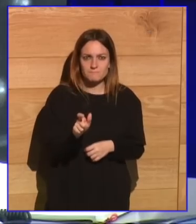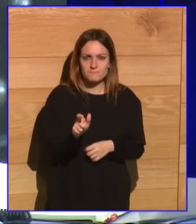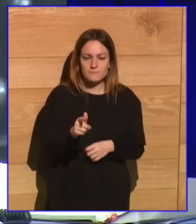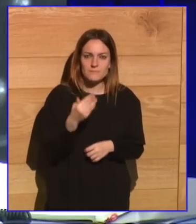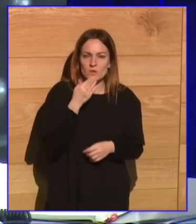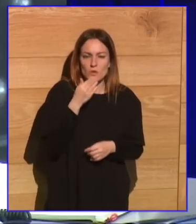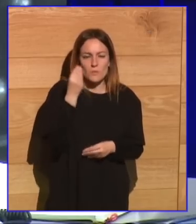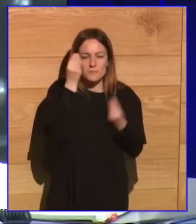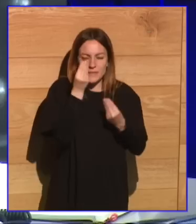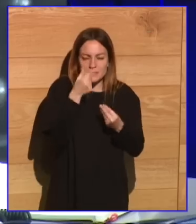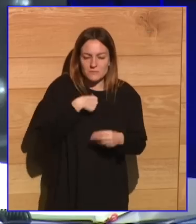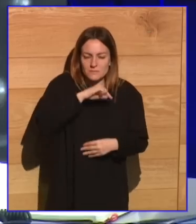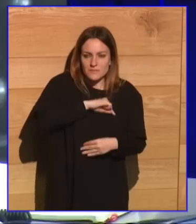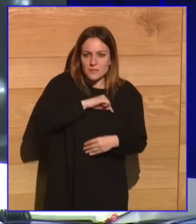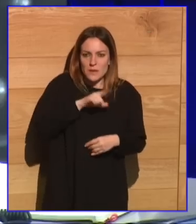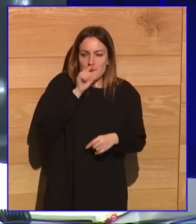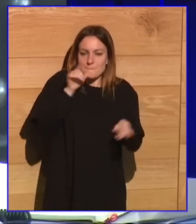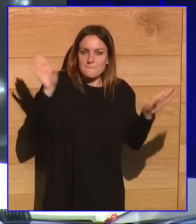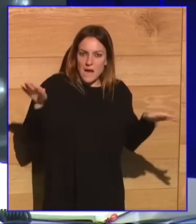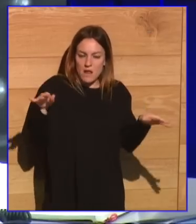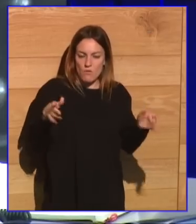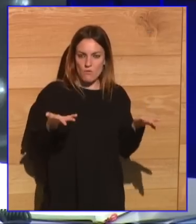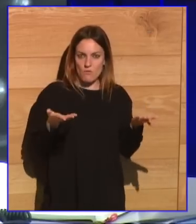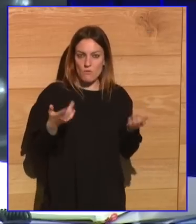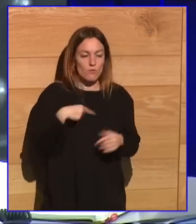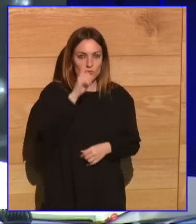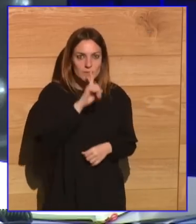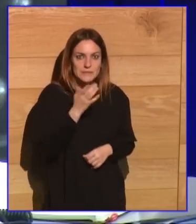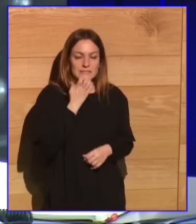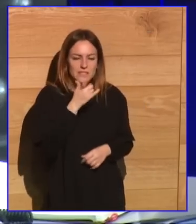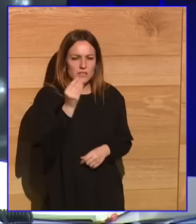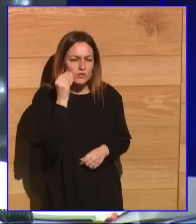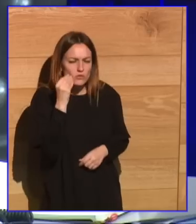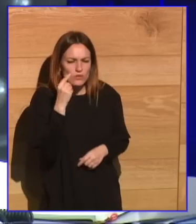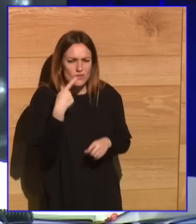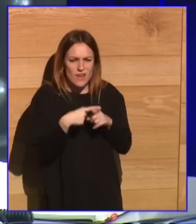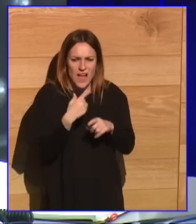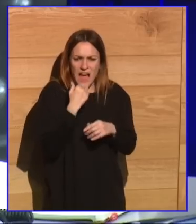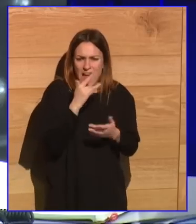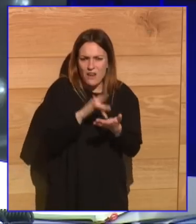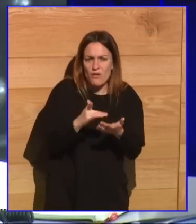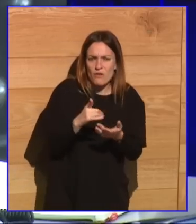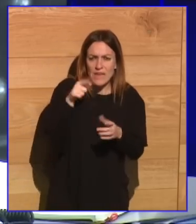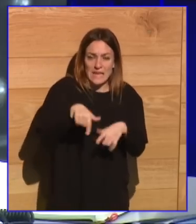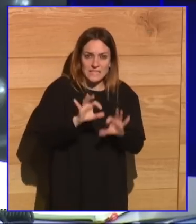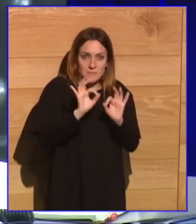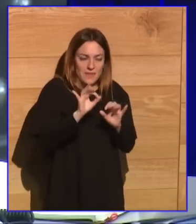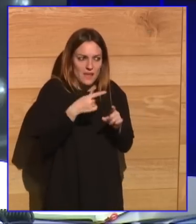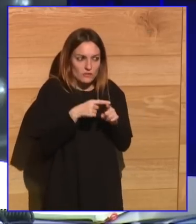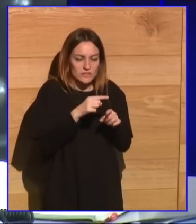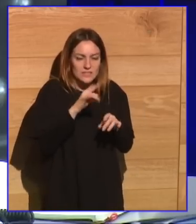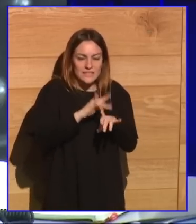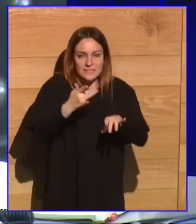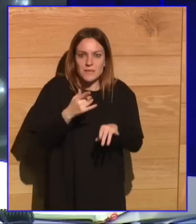pájaro, no sabe si es tonto, si le falta algo, si es especial, si ve algo que los demás no ven, si tiene una sensibilidad